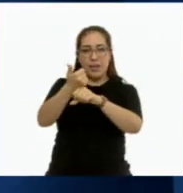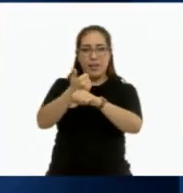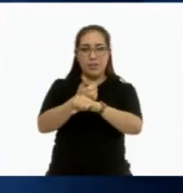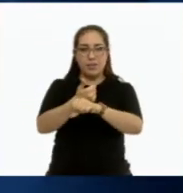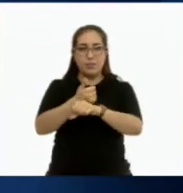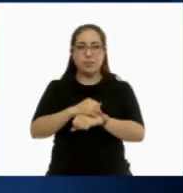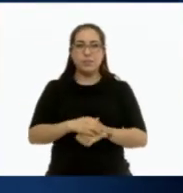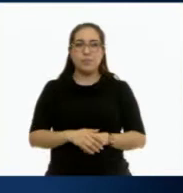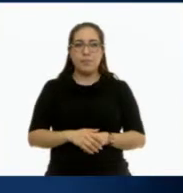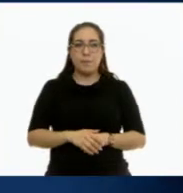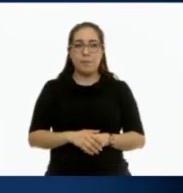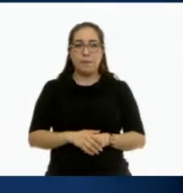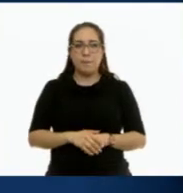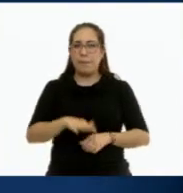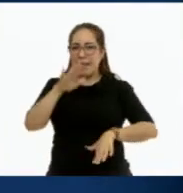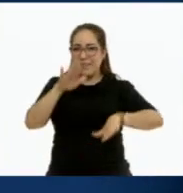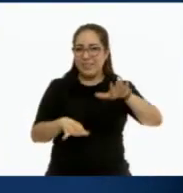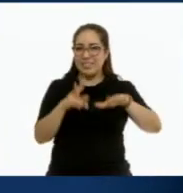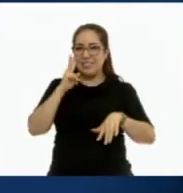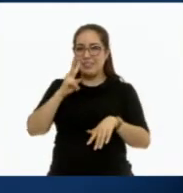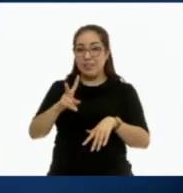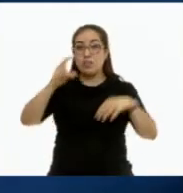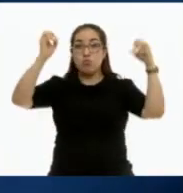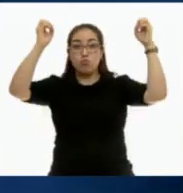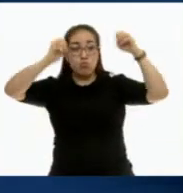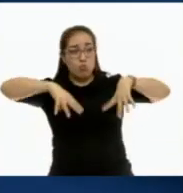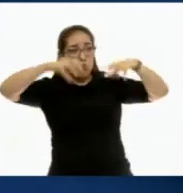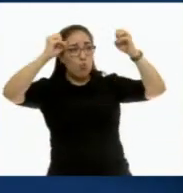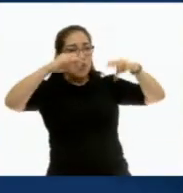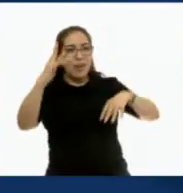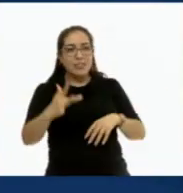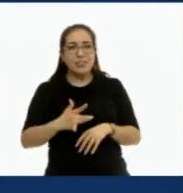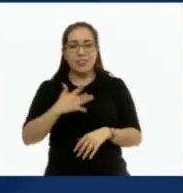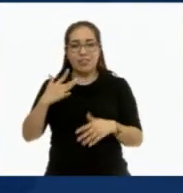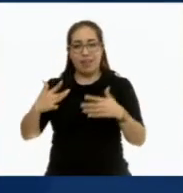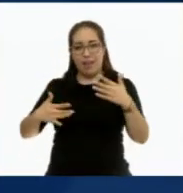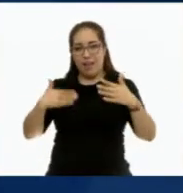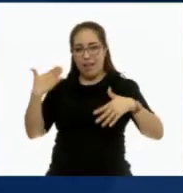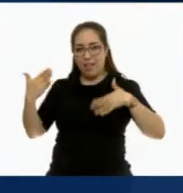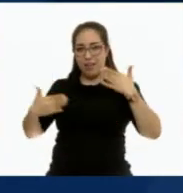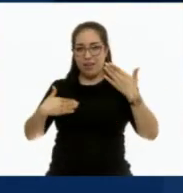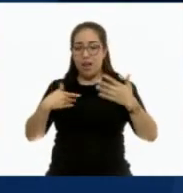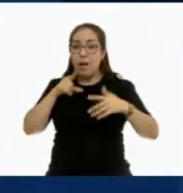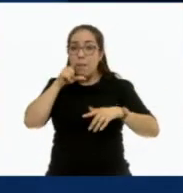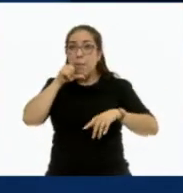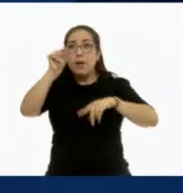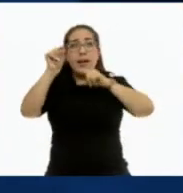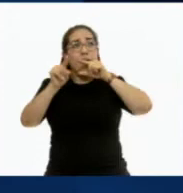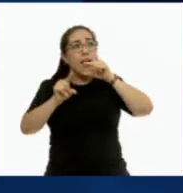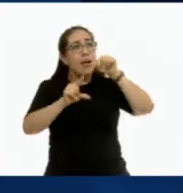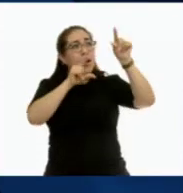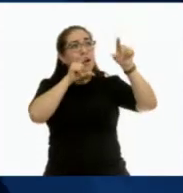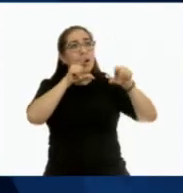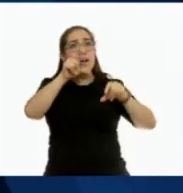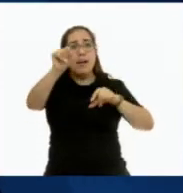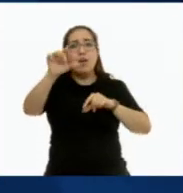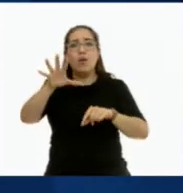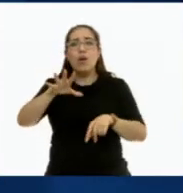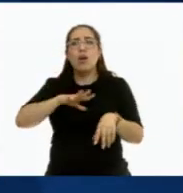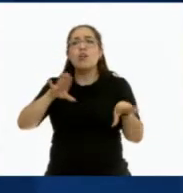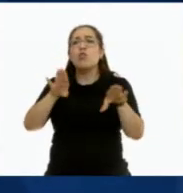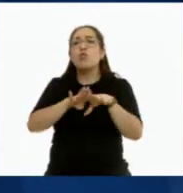sin razón llora la lluvia su alegría? ¿Qué pájaros dictan el orden de la bandada cuando